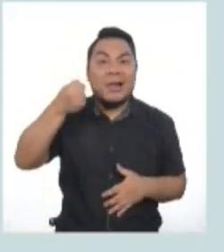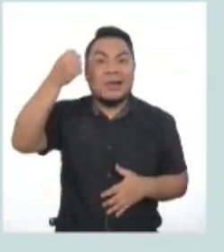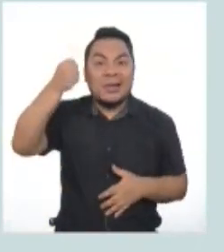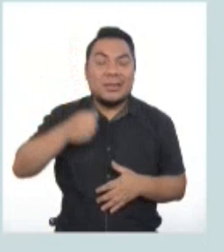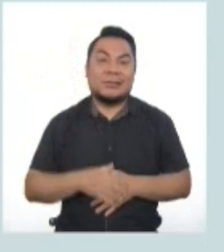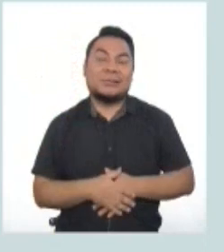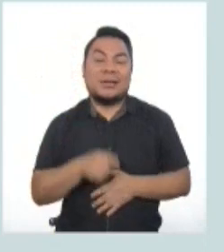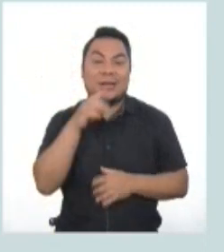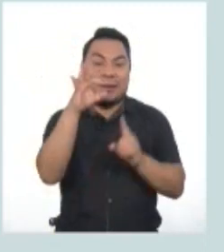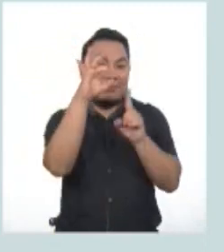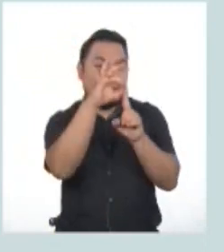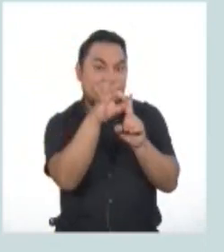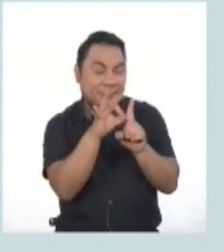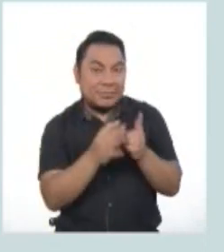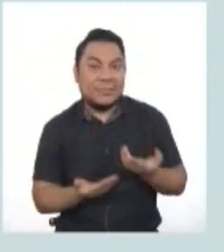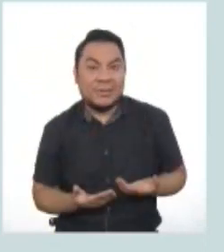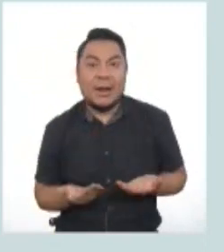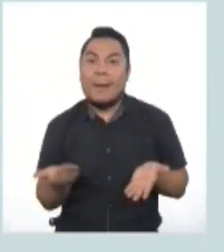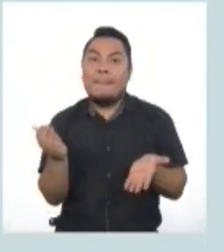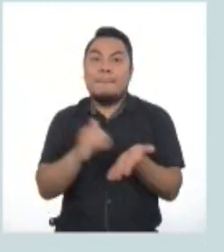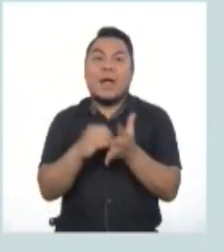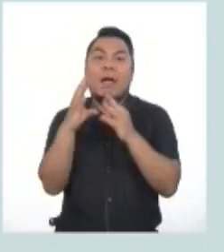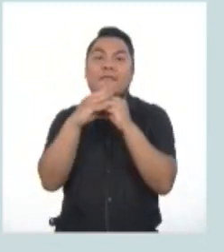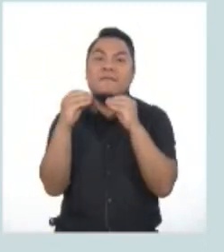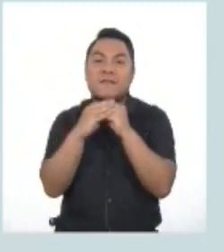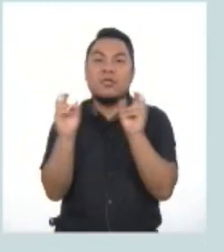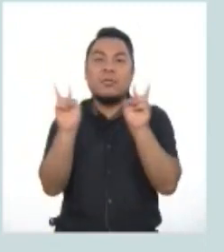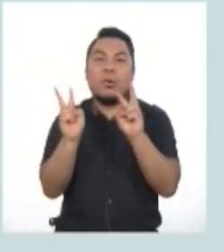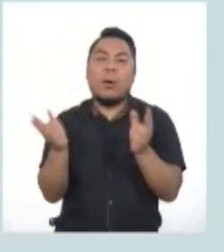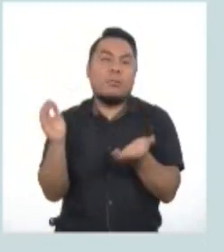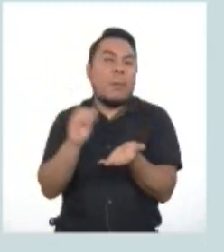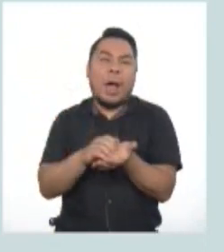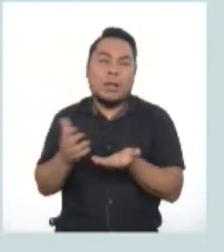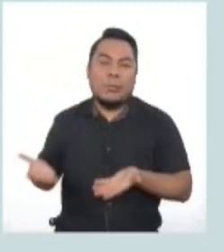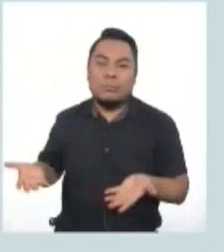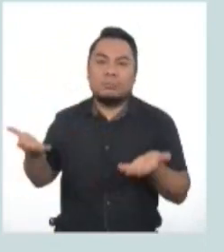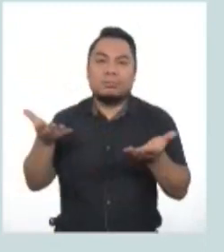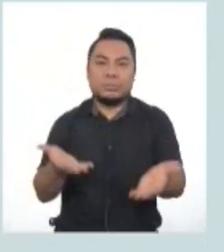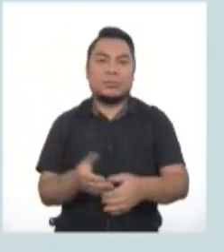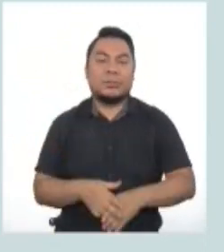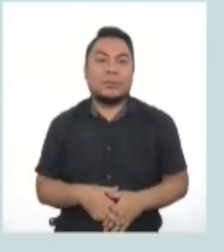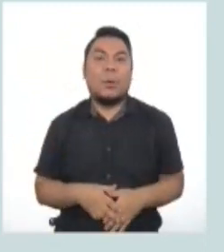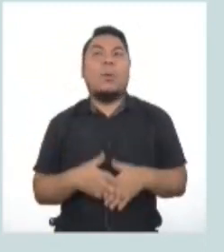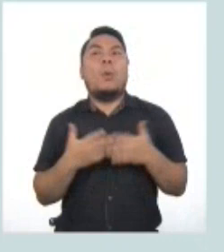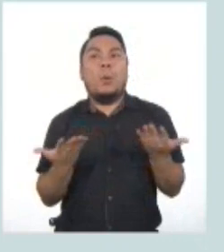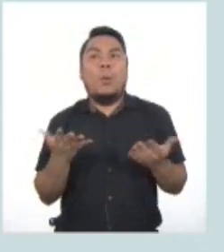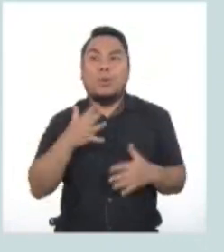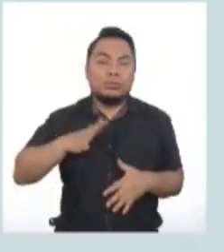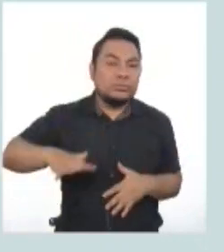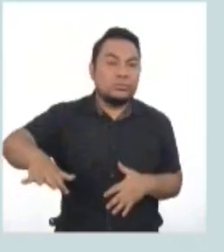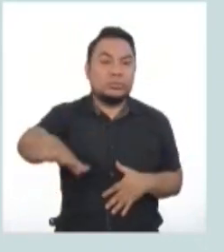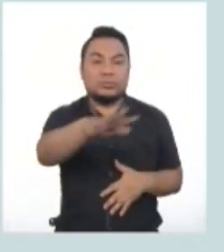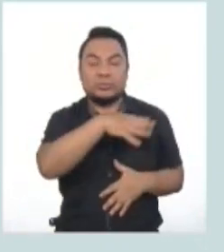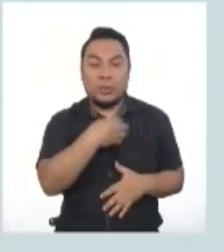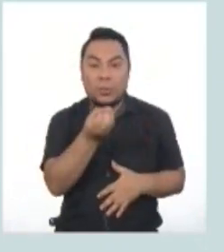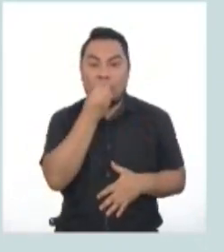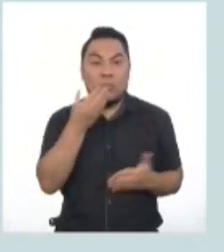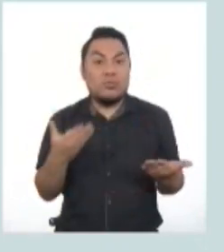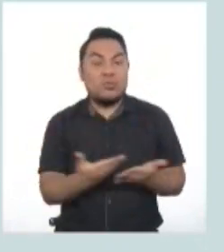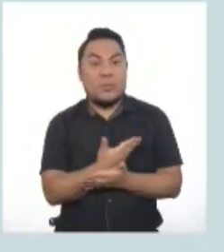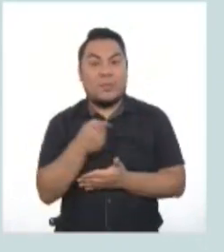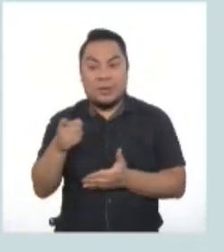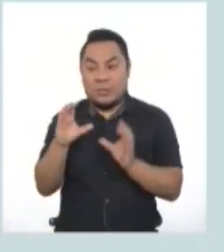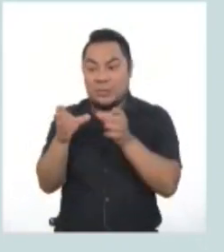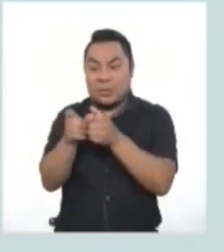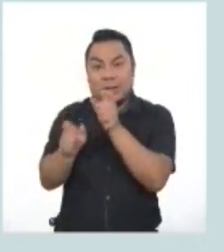menestras y más frutas y verduras. Con todos estos nuevos alimentos, el